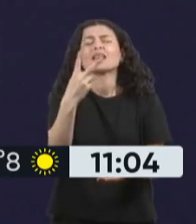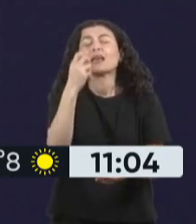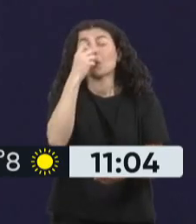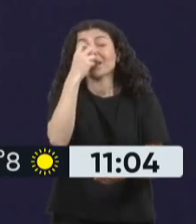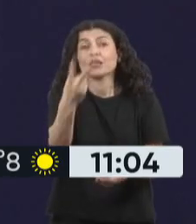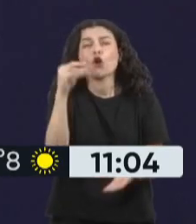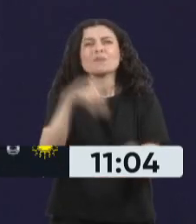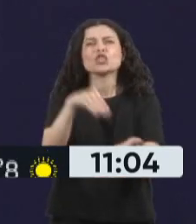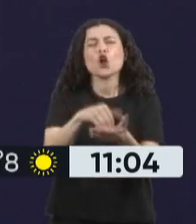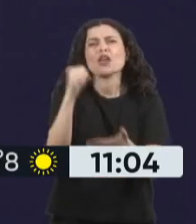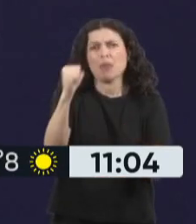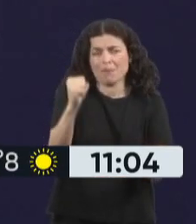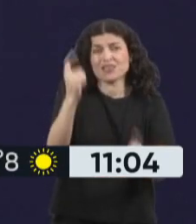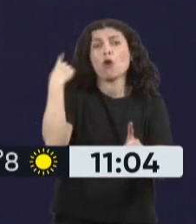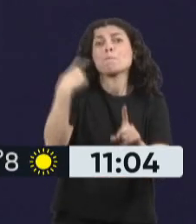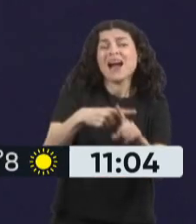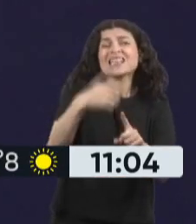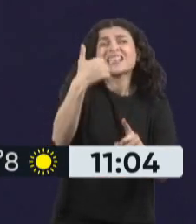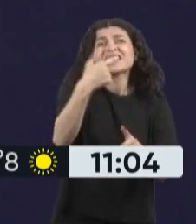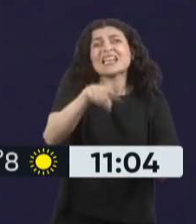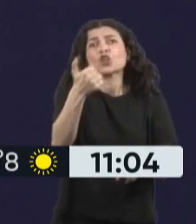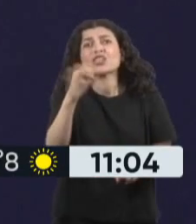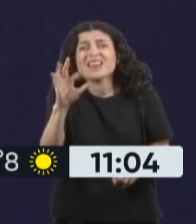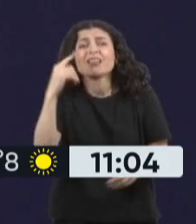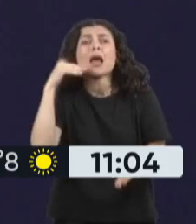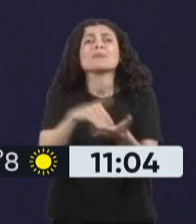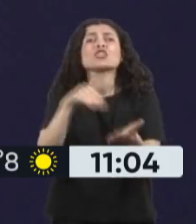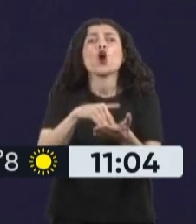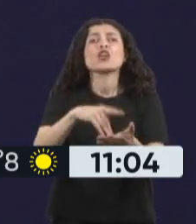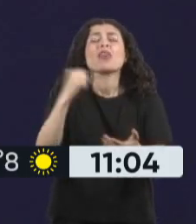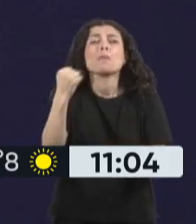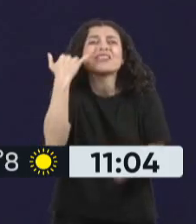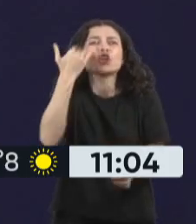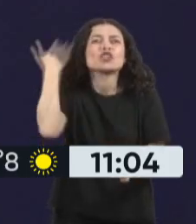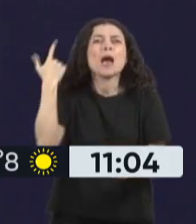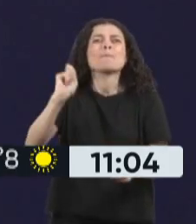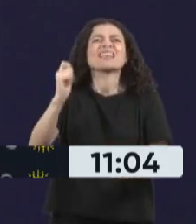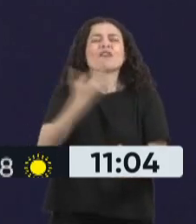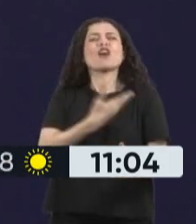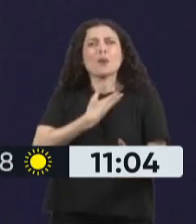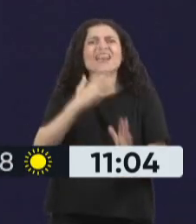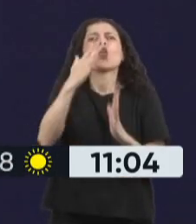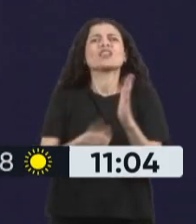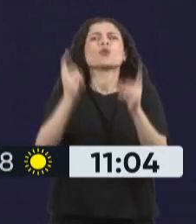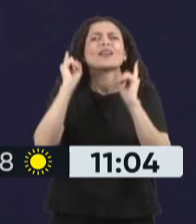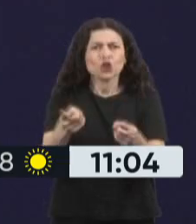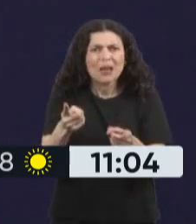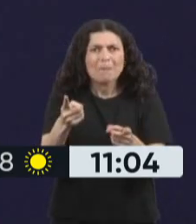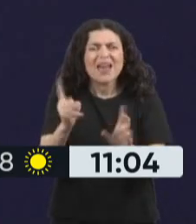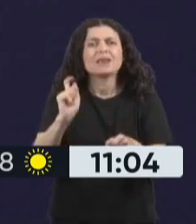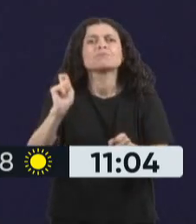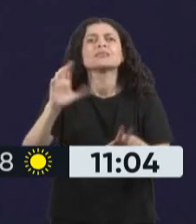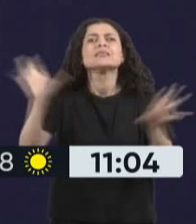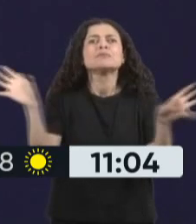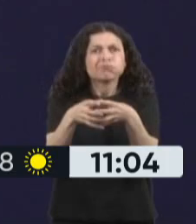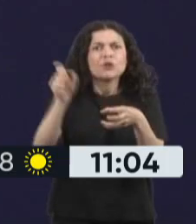se suman a los 160 millones de pesos que se les han descontado en febrero al gremio APA. Como